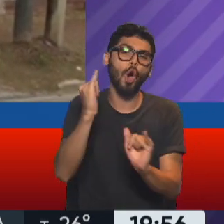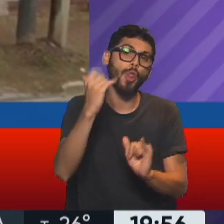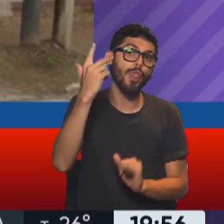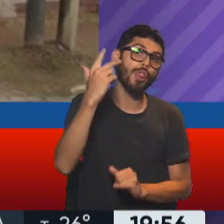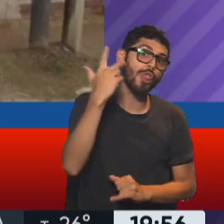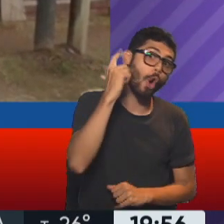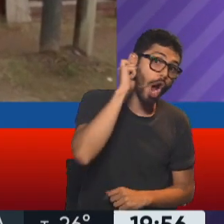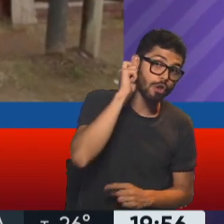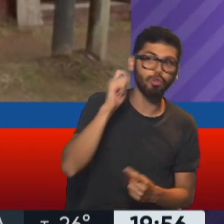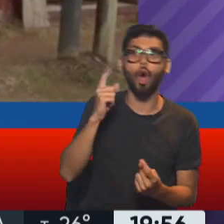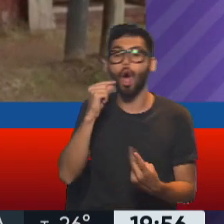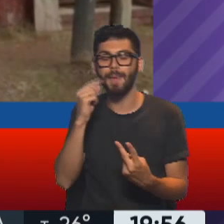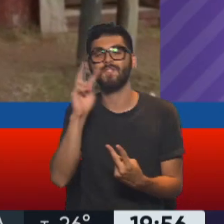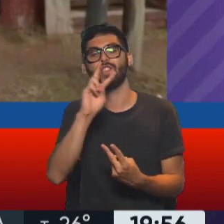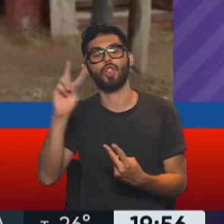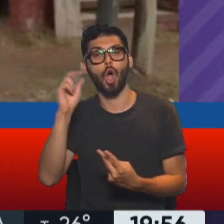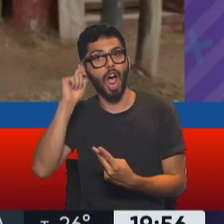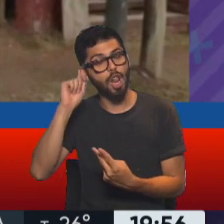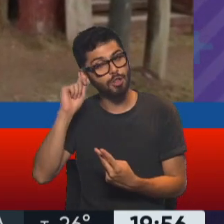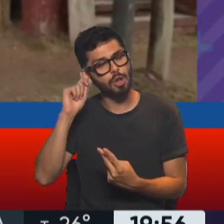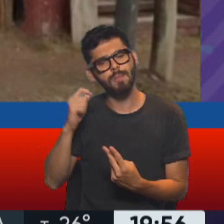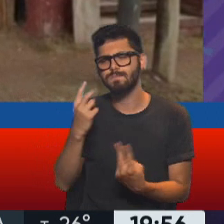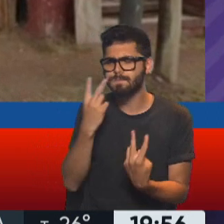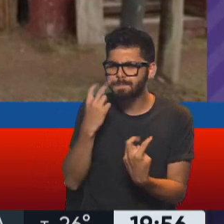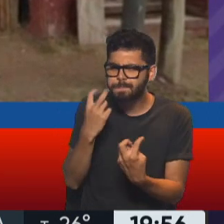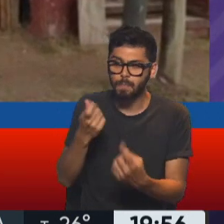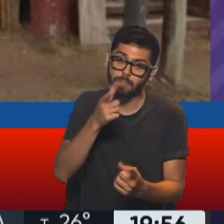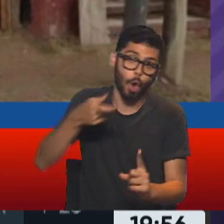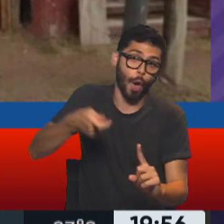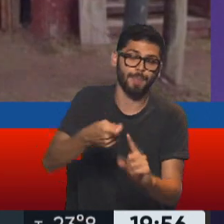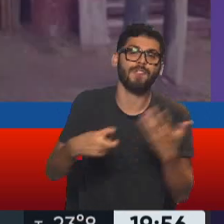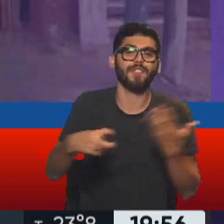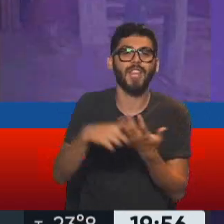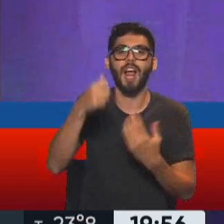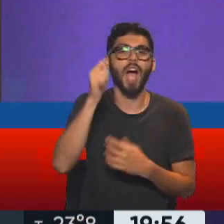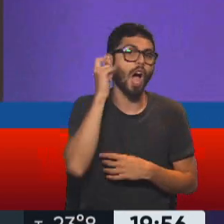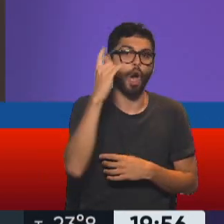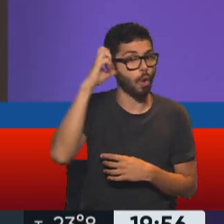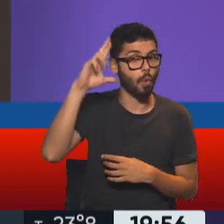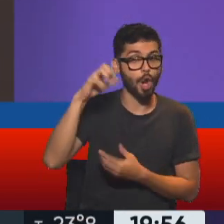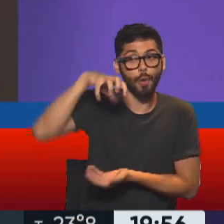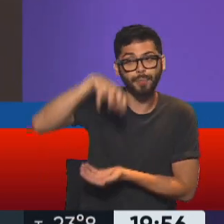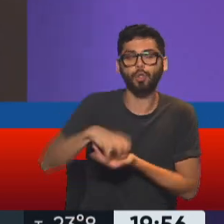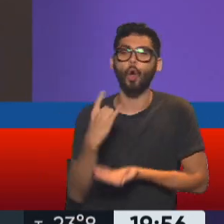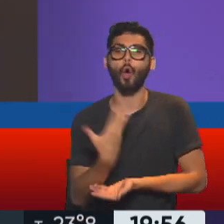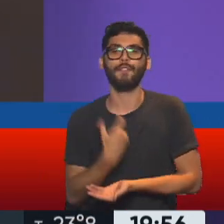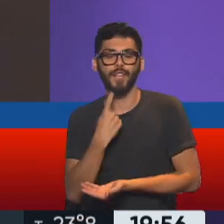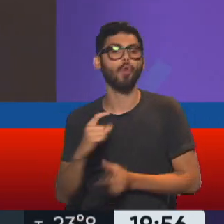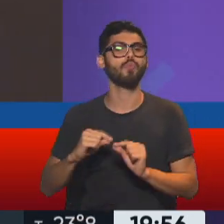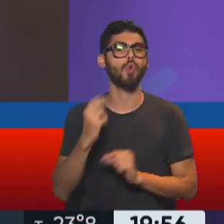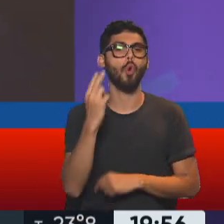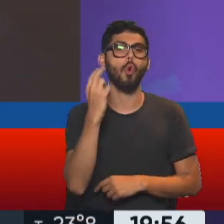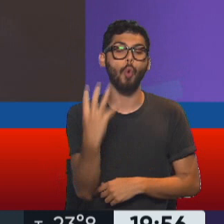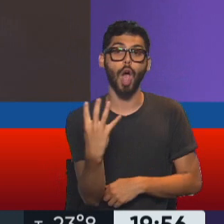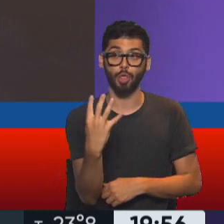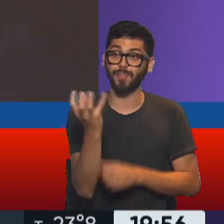joven de 22 años. La investigación por homicidio quedó en manos del fiscal Gonzalo Agüero de la UFI número 4, quien luego de revelar las